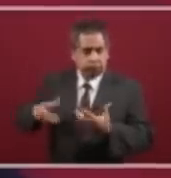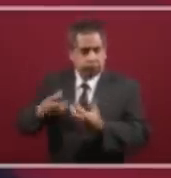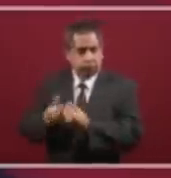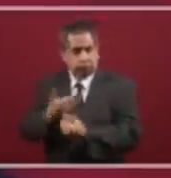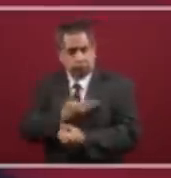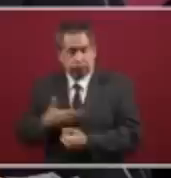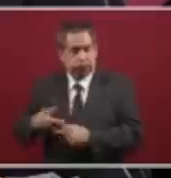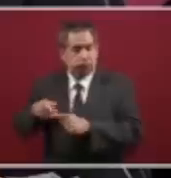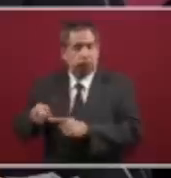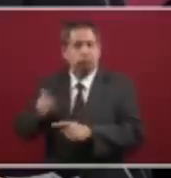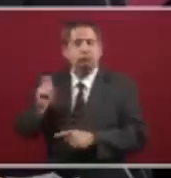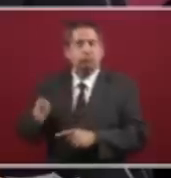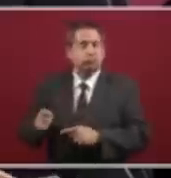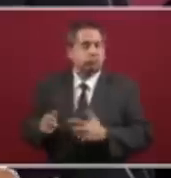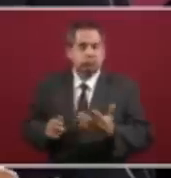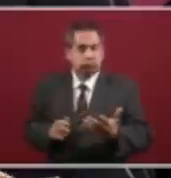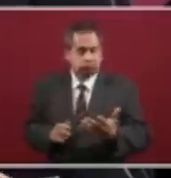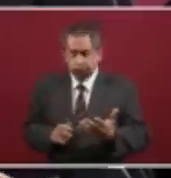va